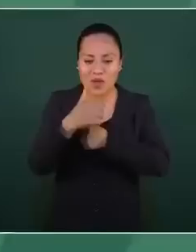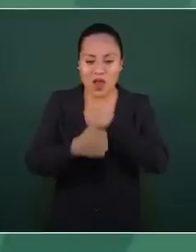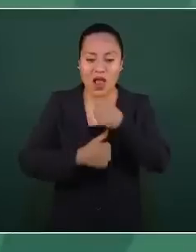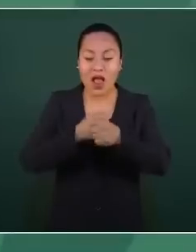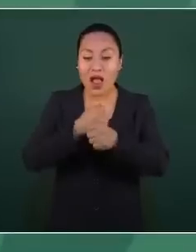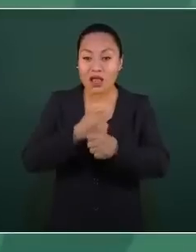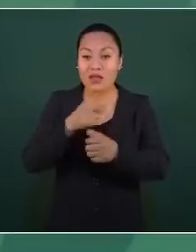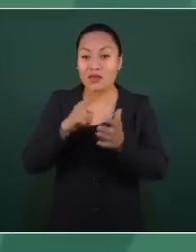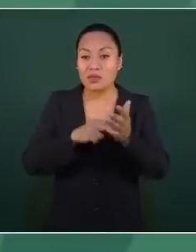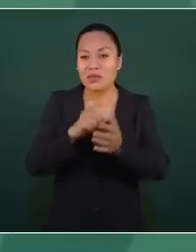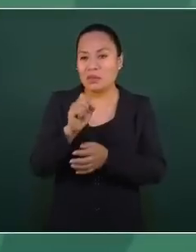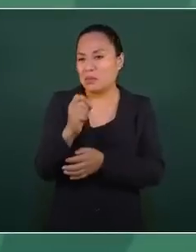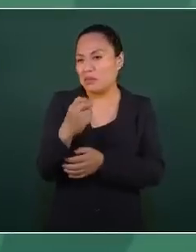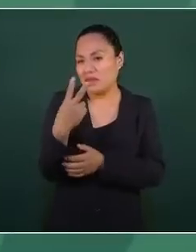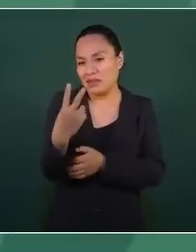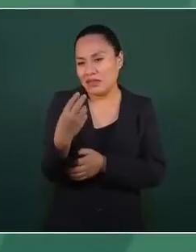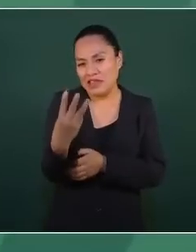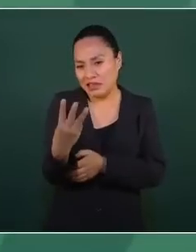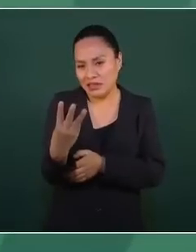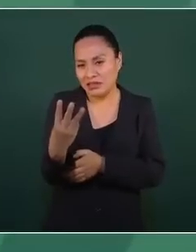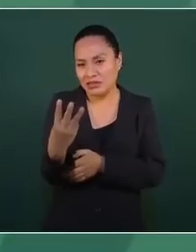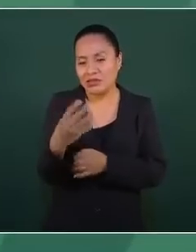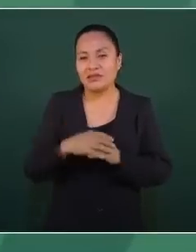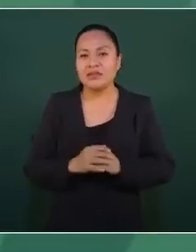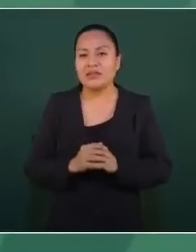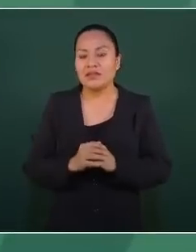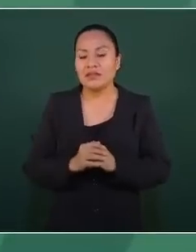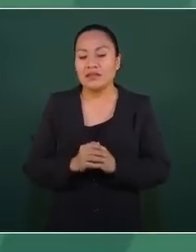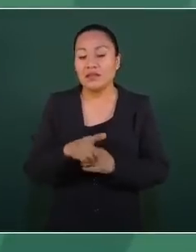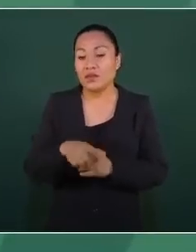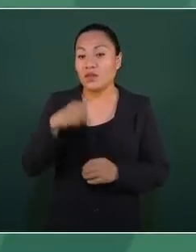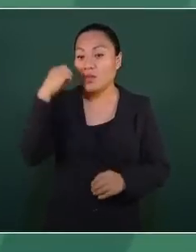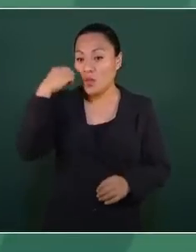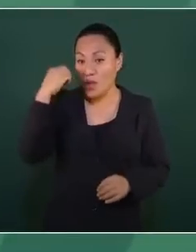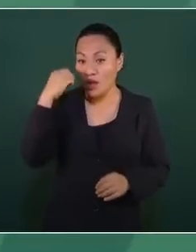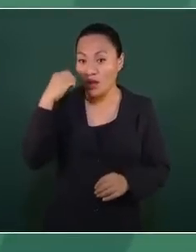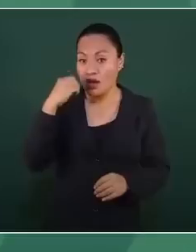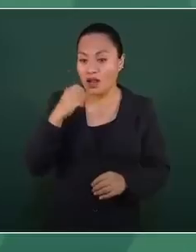de Oaxaca al Istmo.